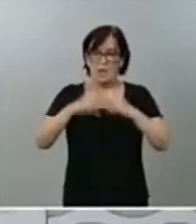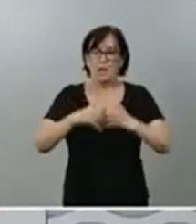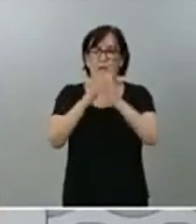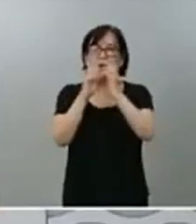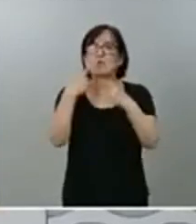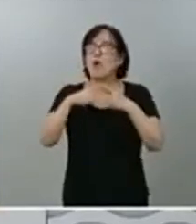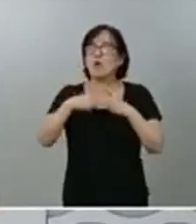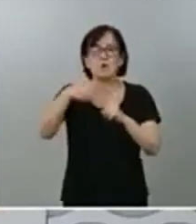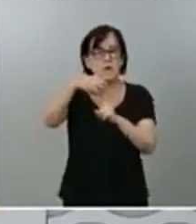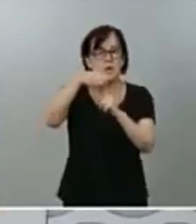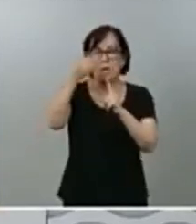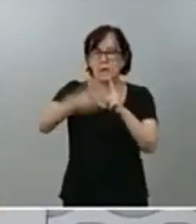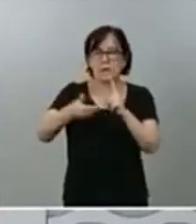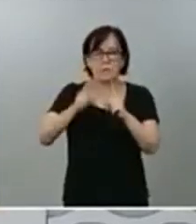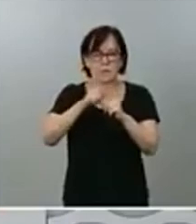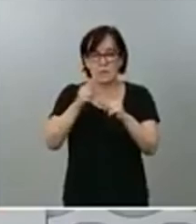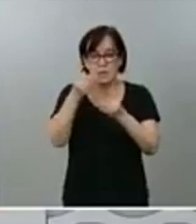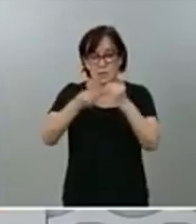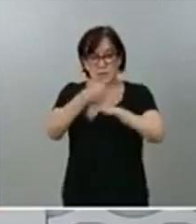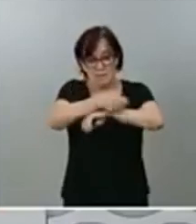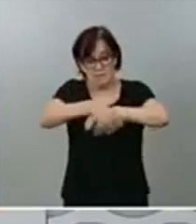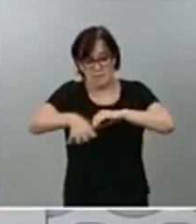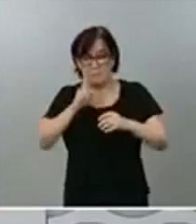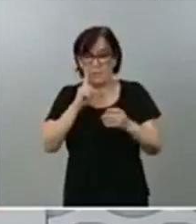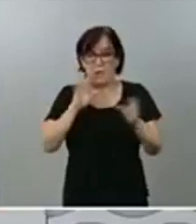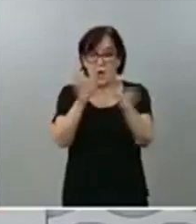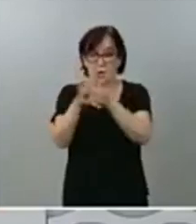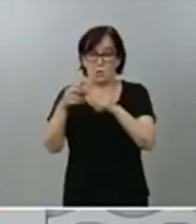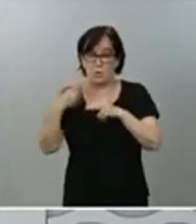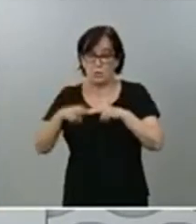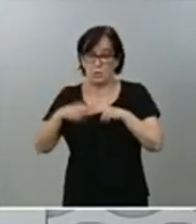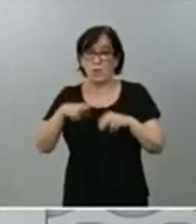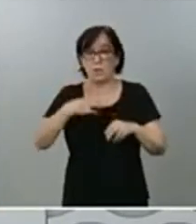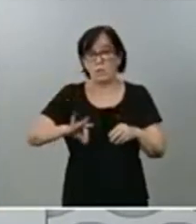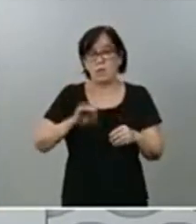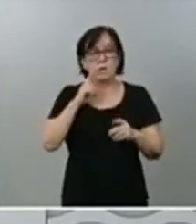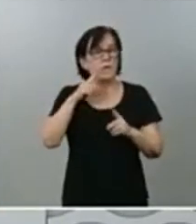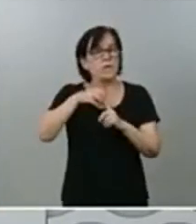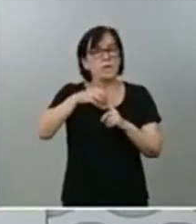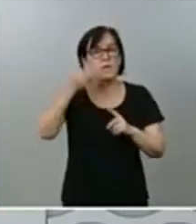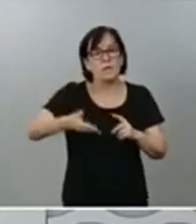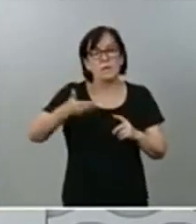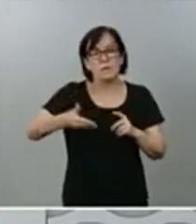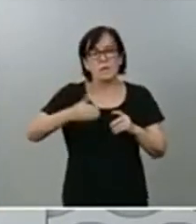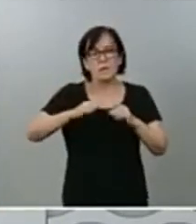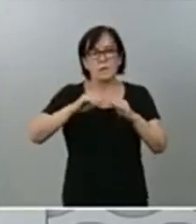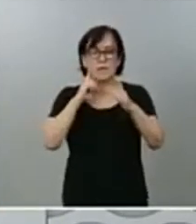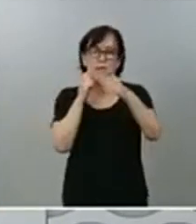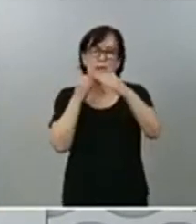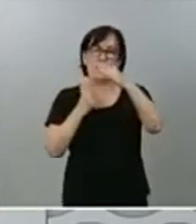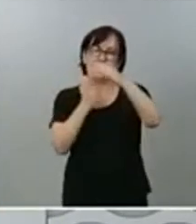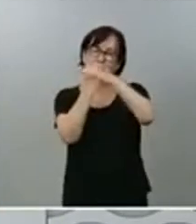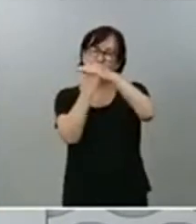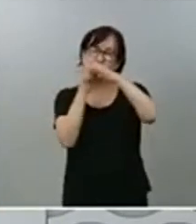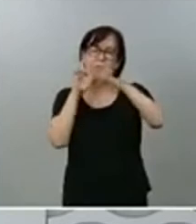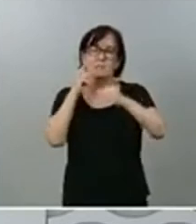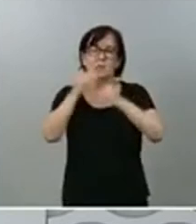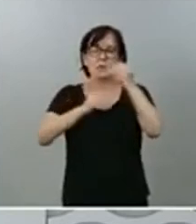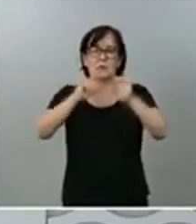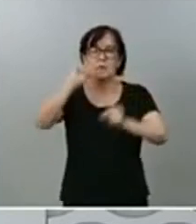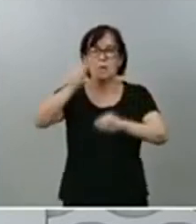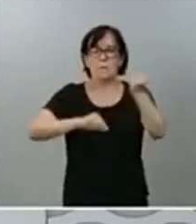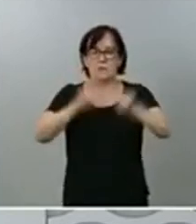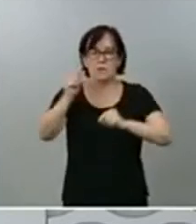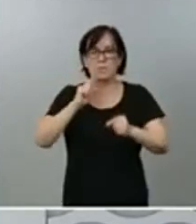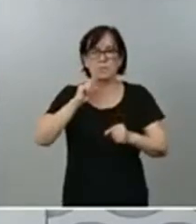atraviesa a todas las fuerzas políticas y que pueden ser la clave de bóveda sobre la que se construyan el presupuesto para el